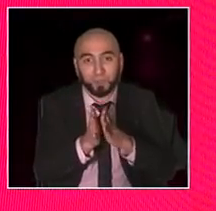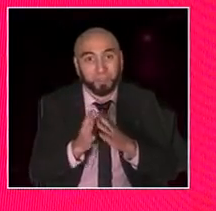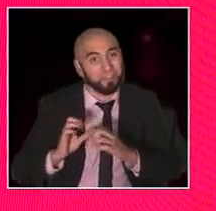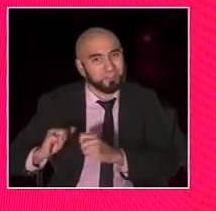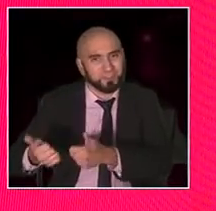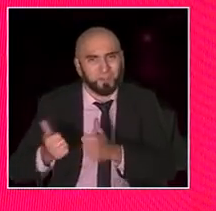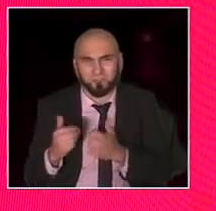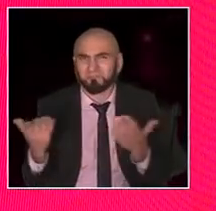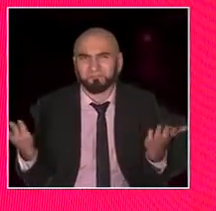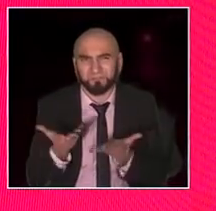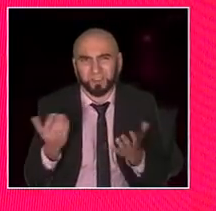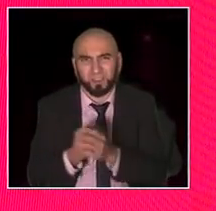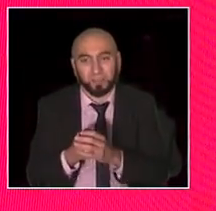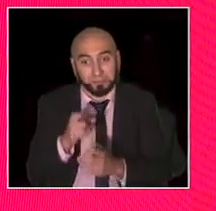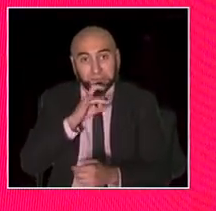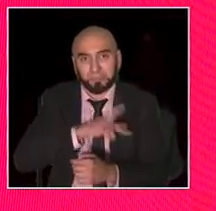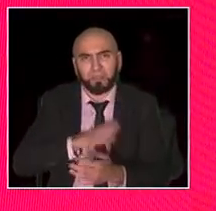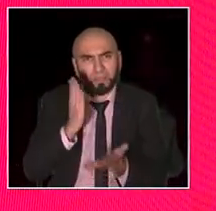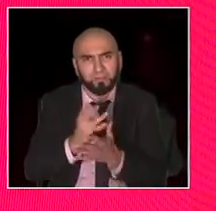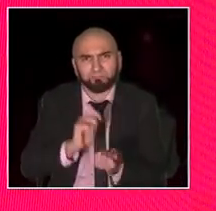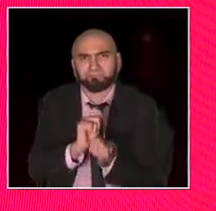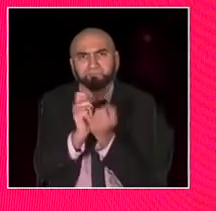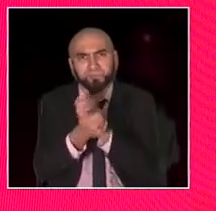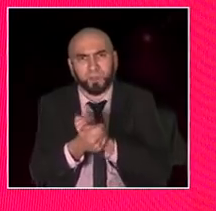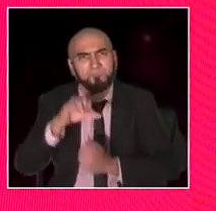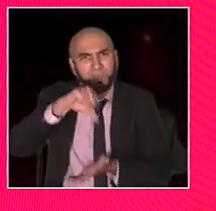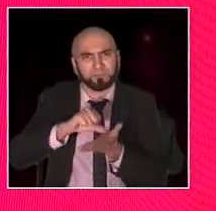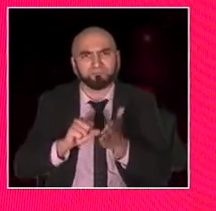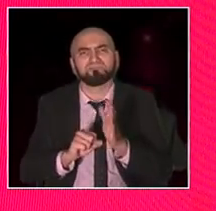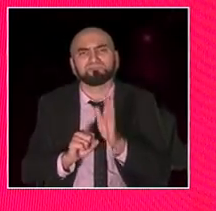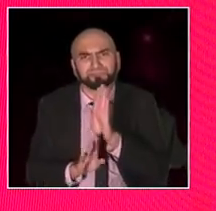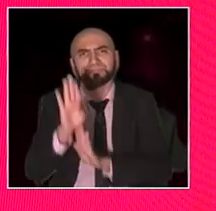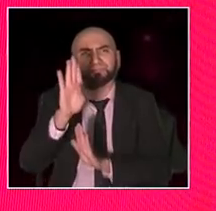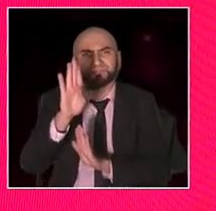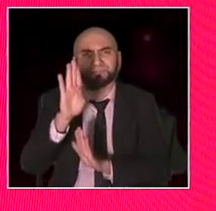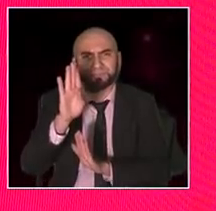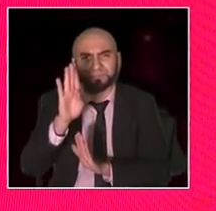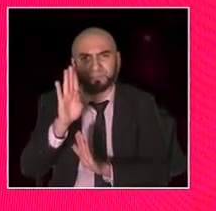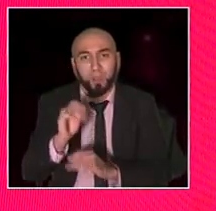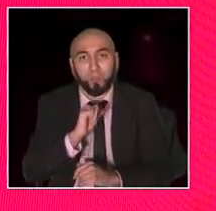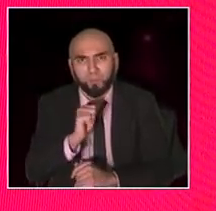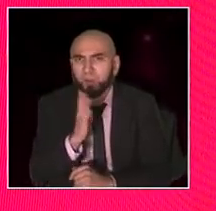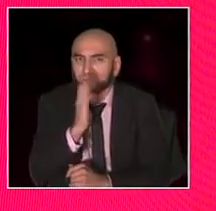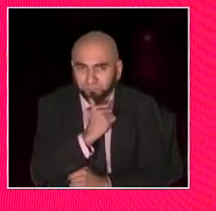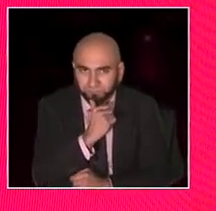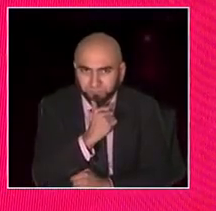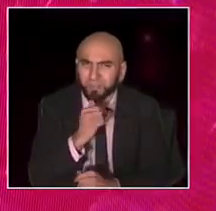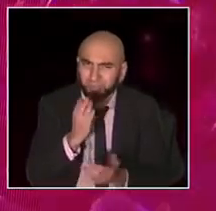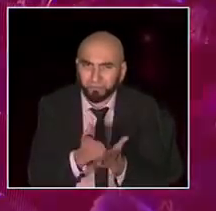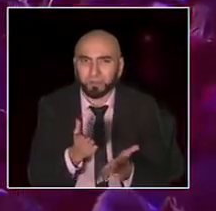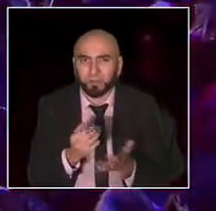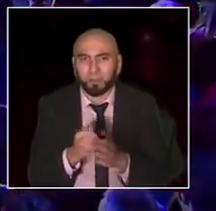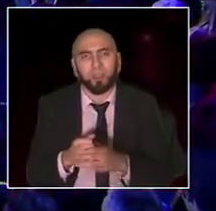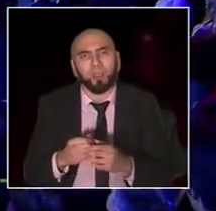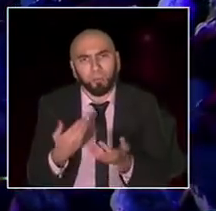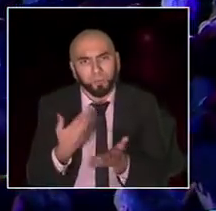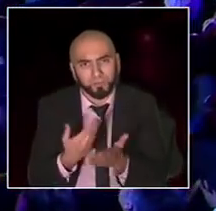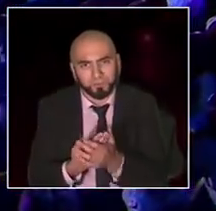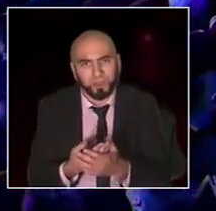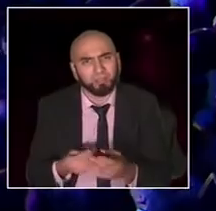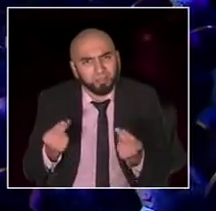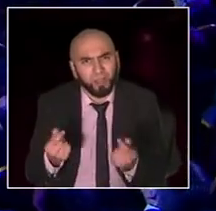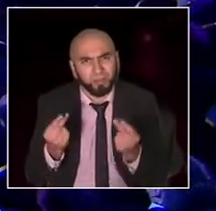transformar a Chile en un país desarrollado sin pobreza, en que todos tengan la oportunidad de desarrollar los talentos que Dios nos dio y al mismo